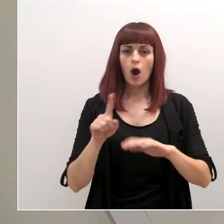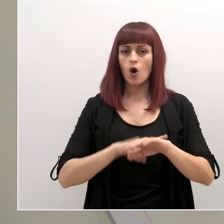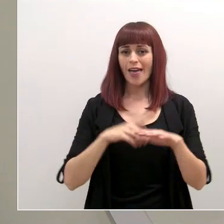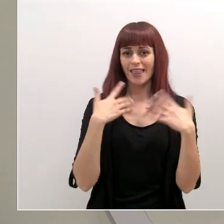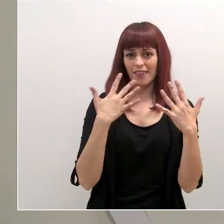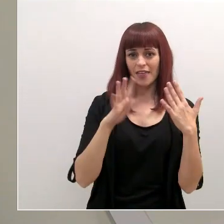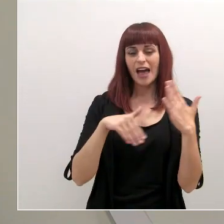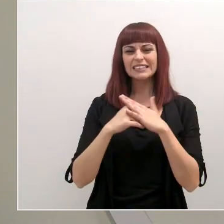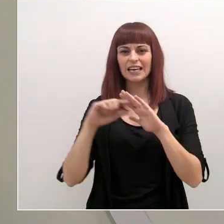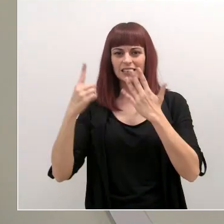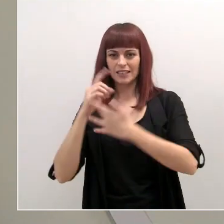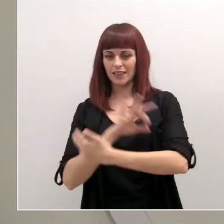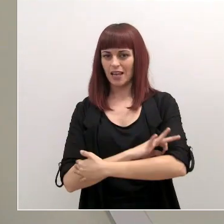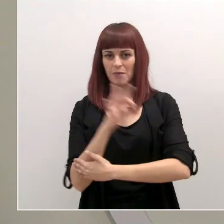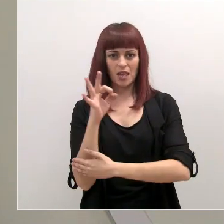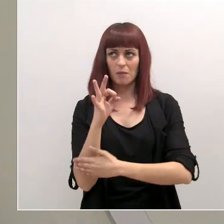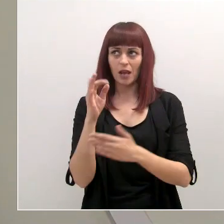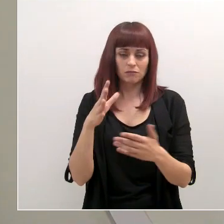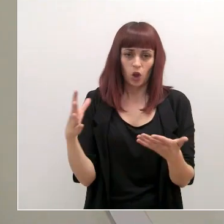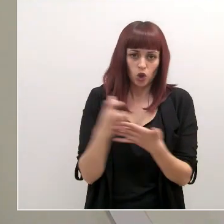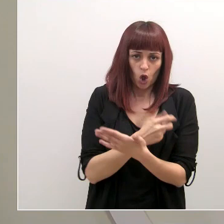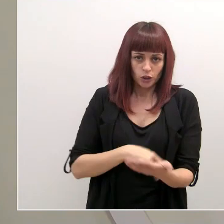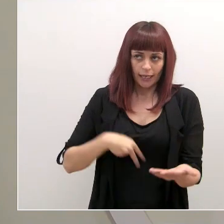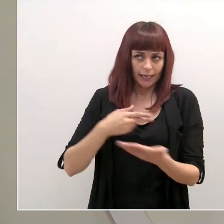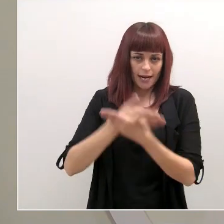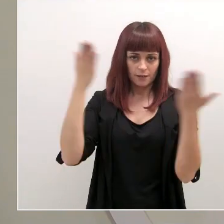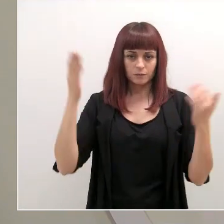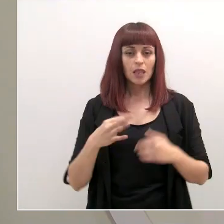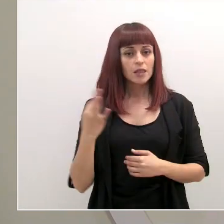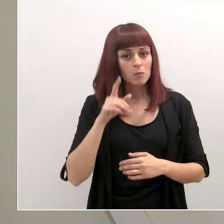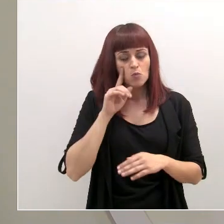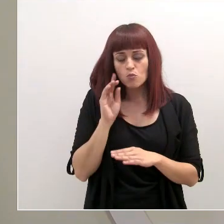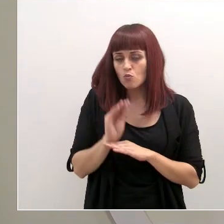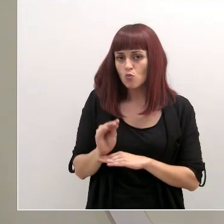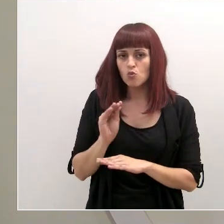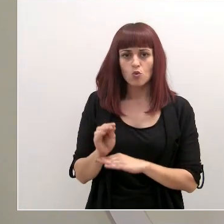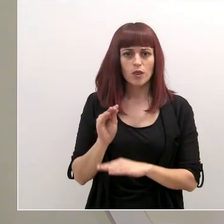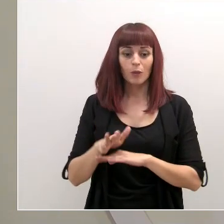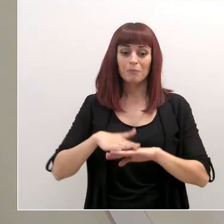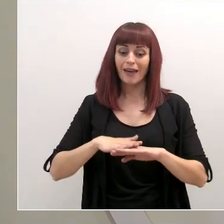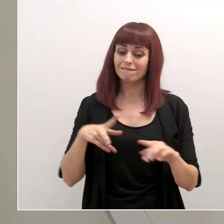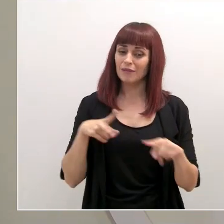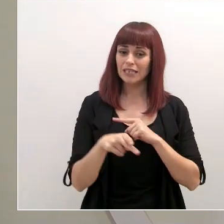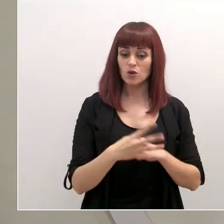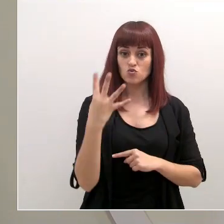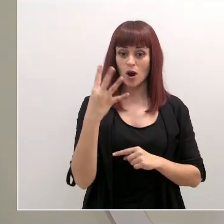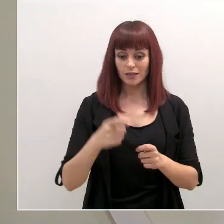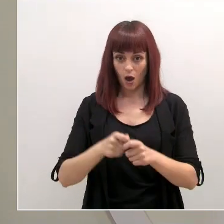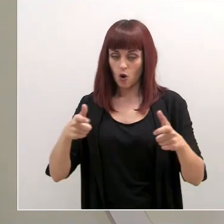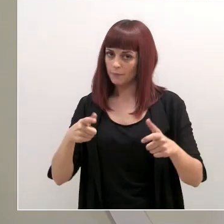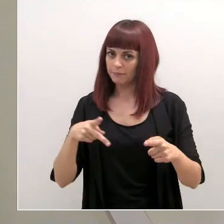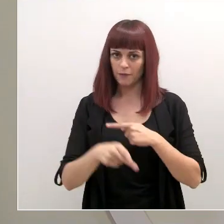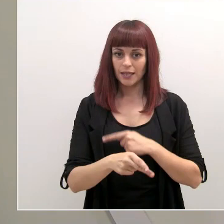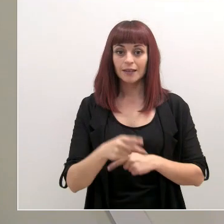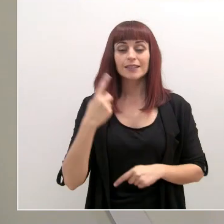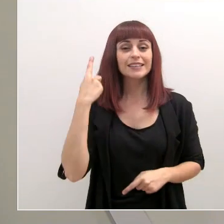hasta las 6 horas para la población en general. Tenemos que ser muy prudentes para evitar esta cuarta ola y tener